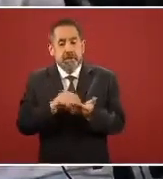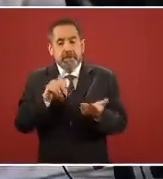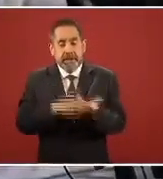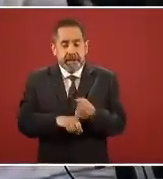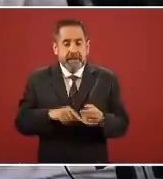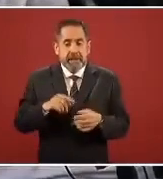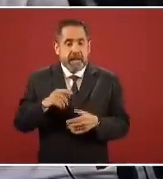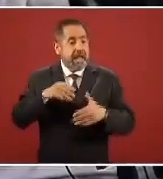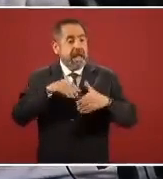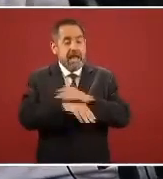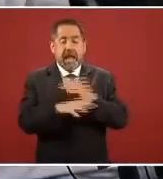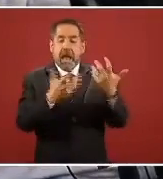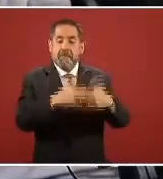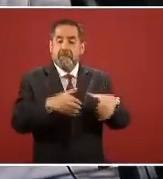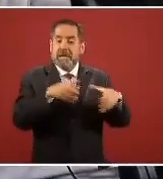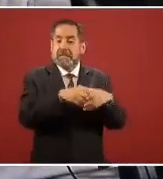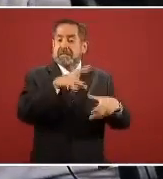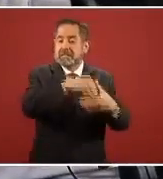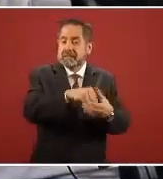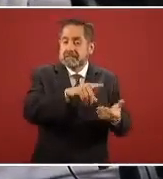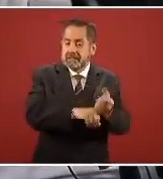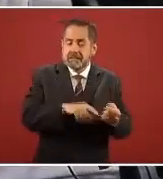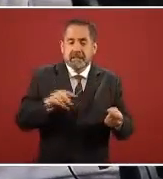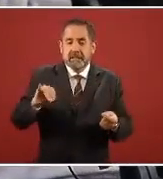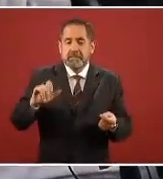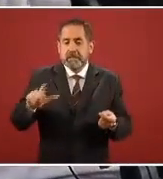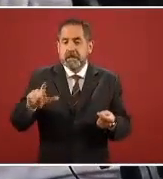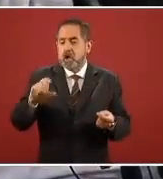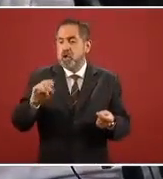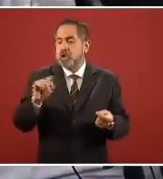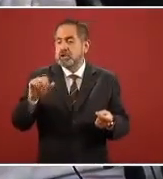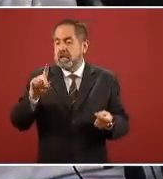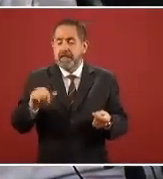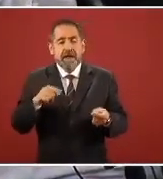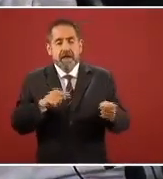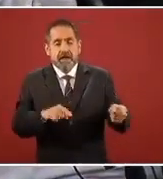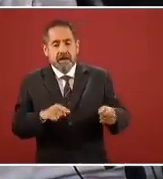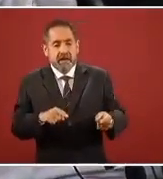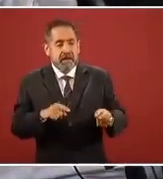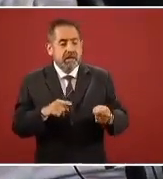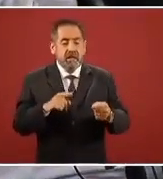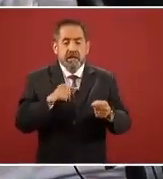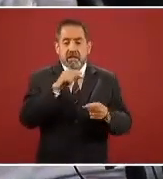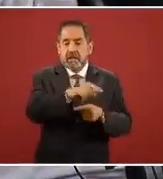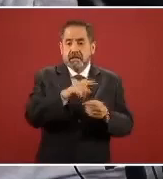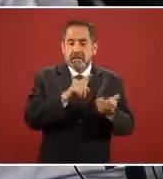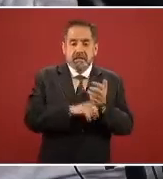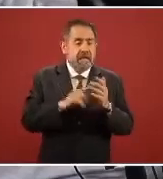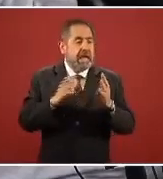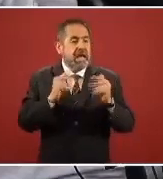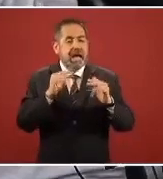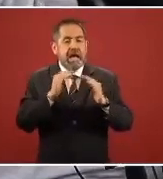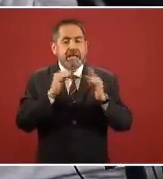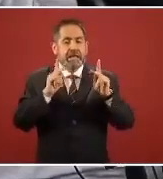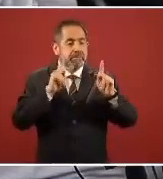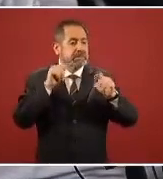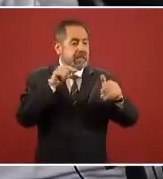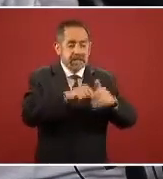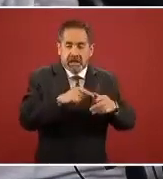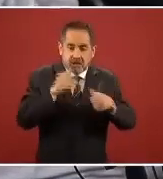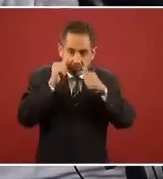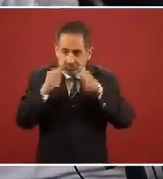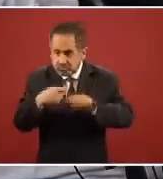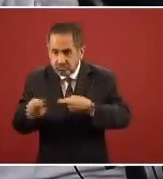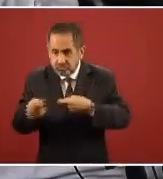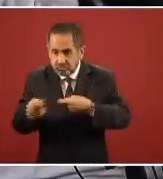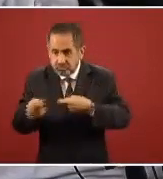dentro de la empresa a sus operadores como Miguel Ángel Lozada, quien atiende desde la casa de visitas, Ángel Cid, que es